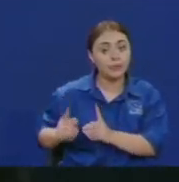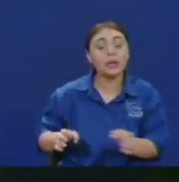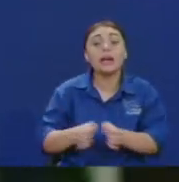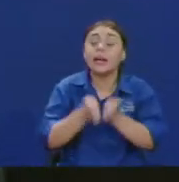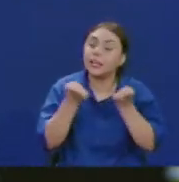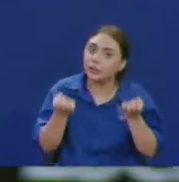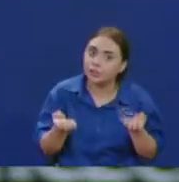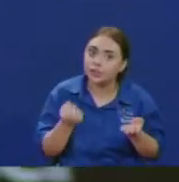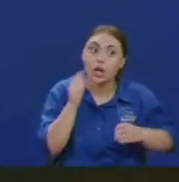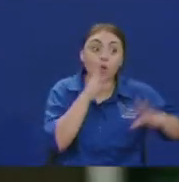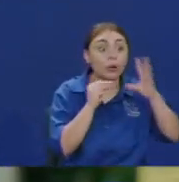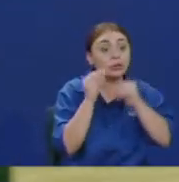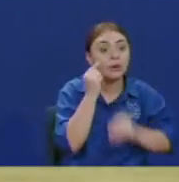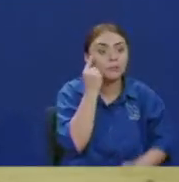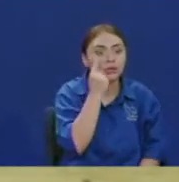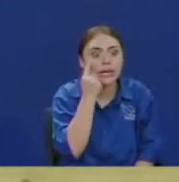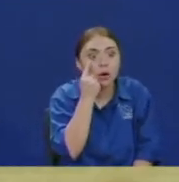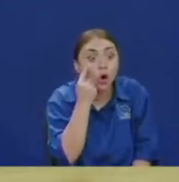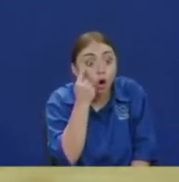Entonces, cuando hablamos de ojo maligno,